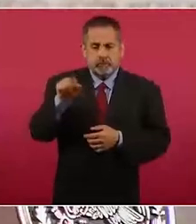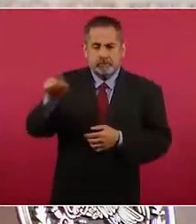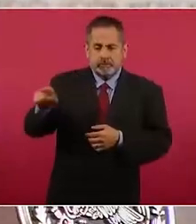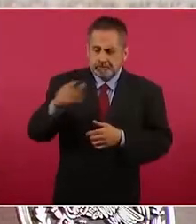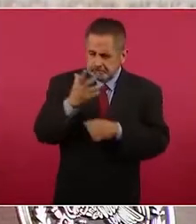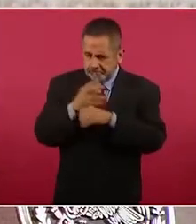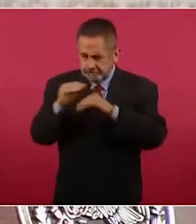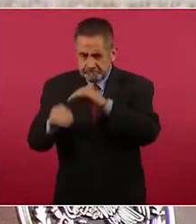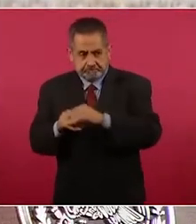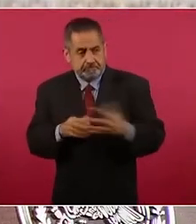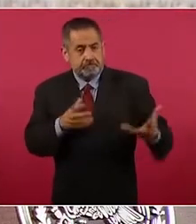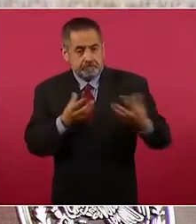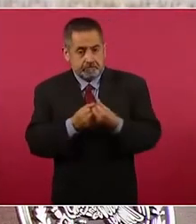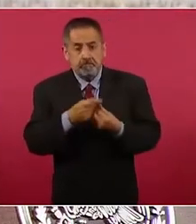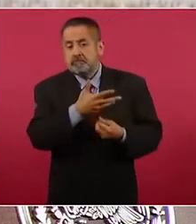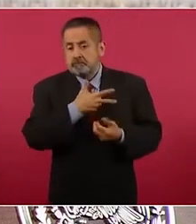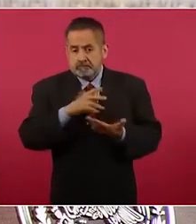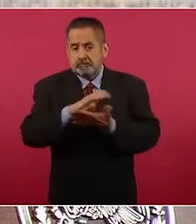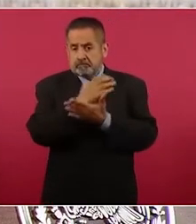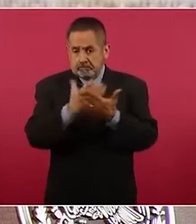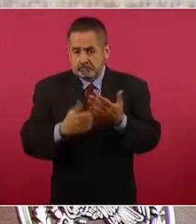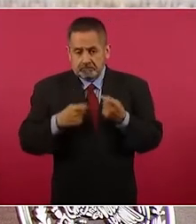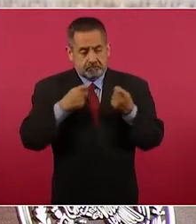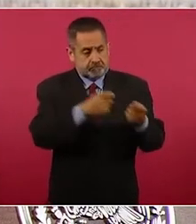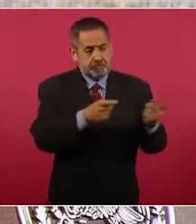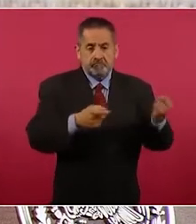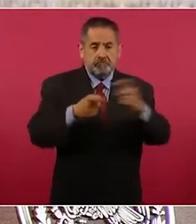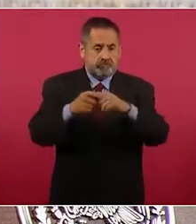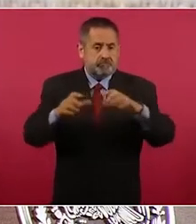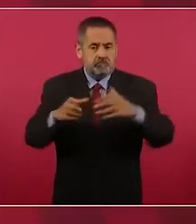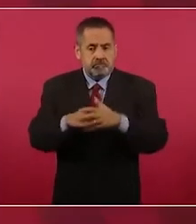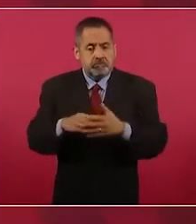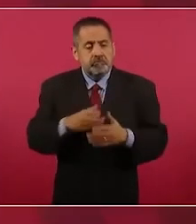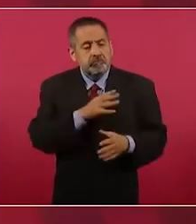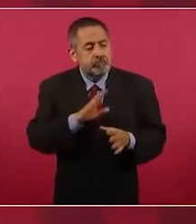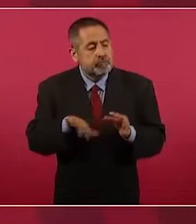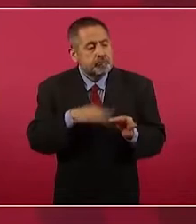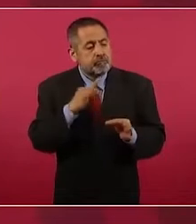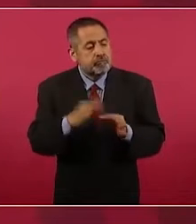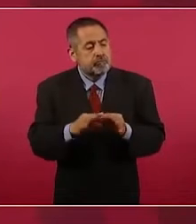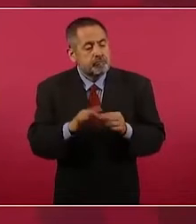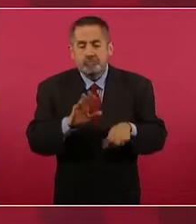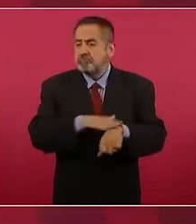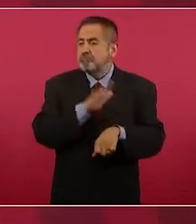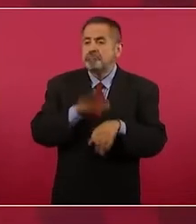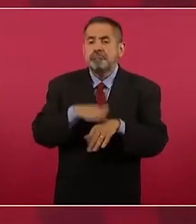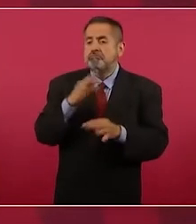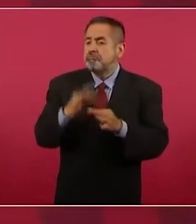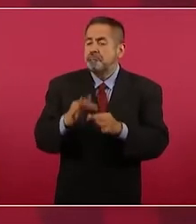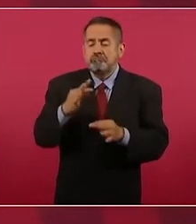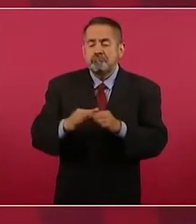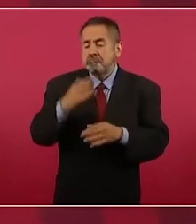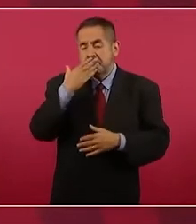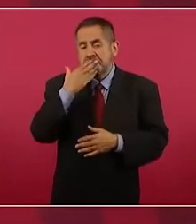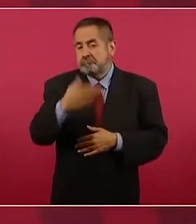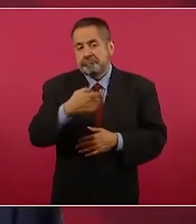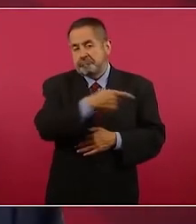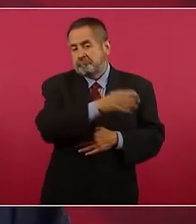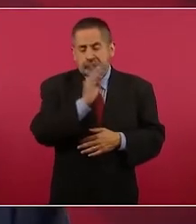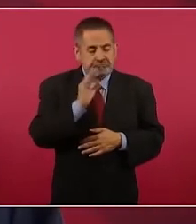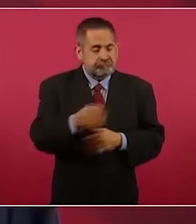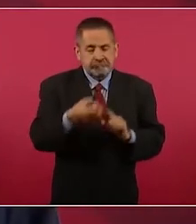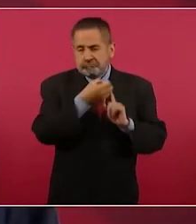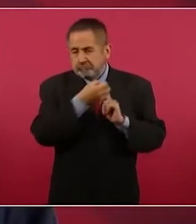Tienen contratos en Dos Bocas. Están cumpliendo, están haciendo